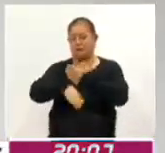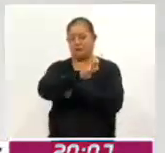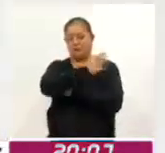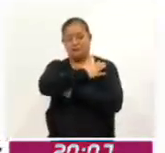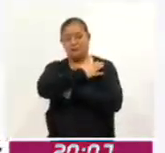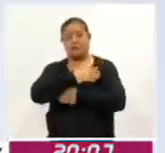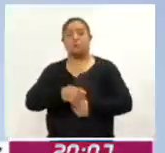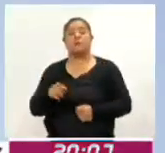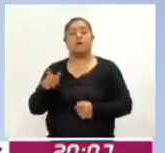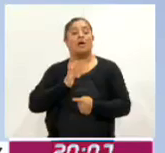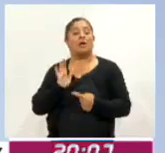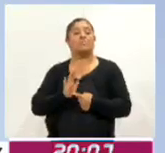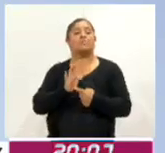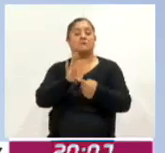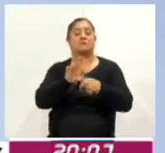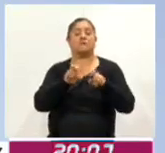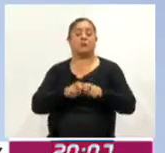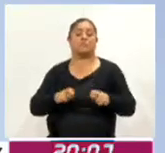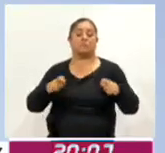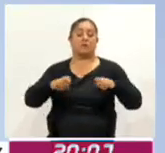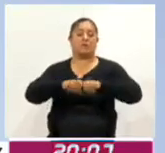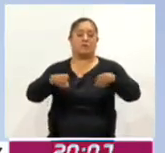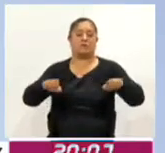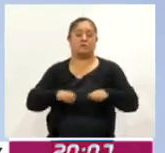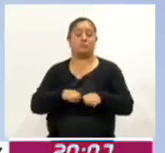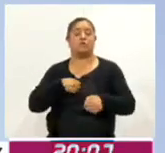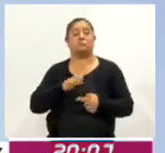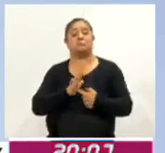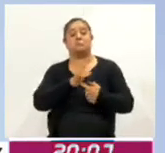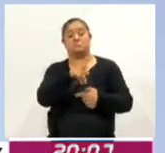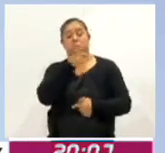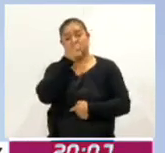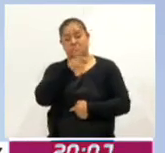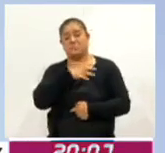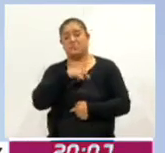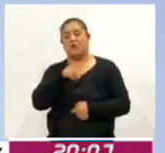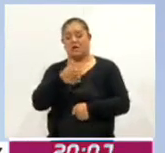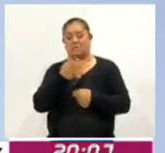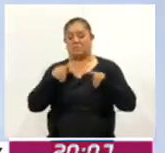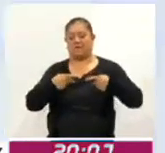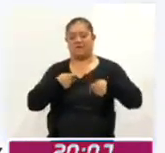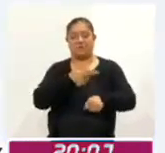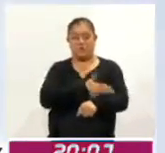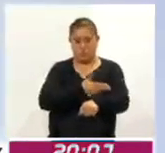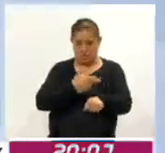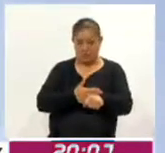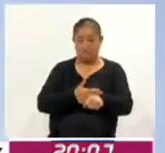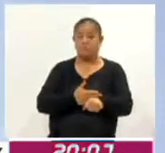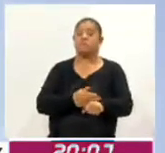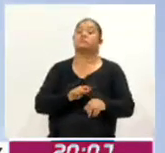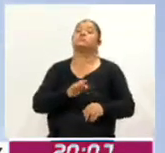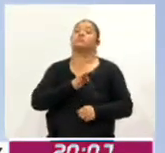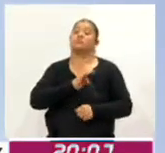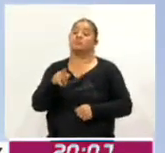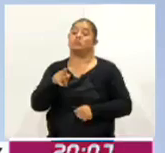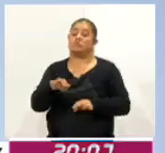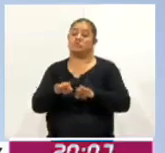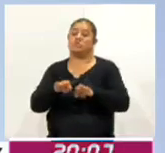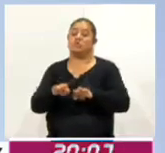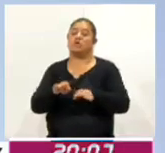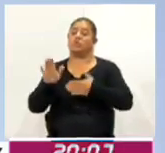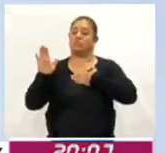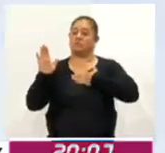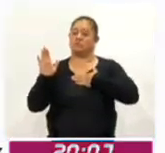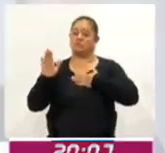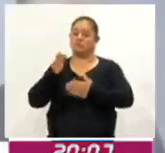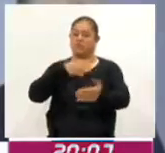la presentación de su gabinete, destacando la integración de perfiles honestos, capaces y comprometidos con el bienestar del pueblo. A